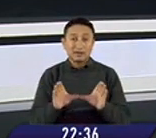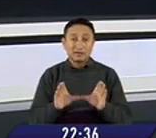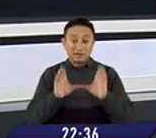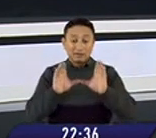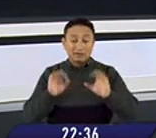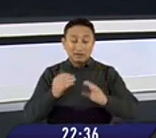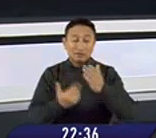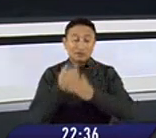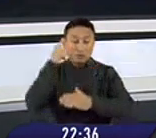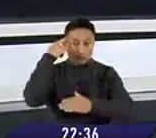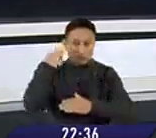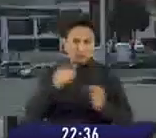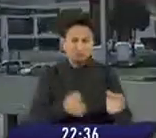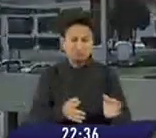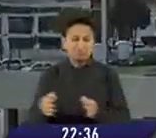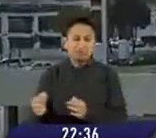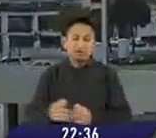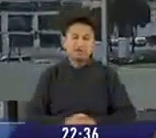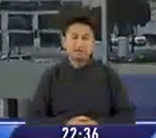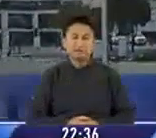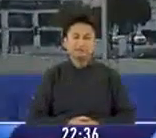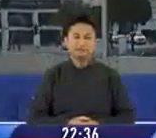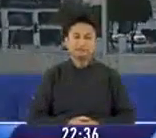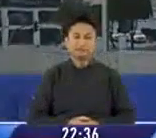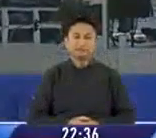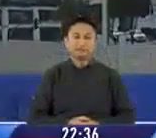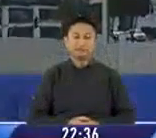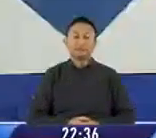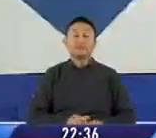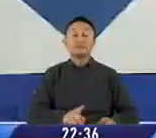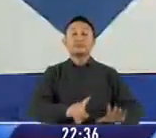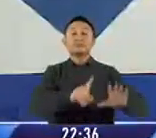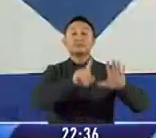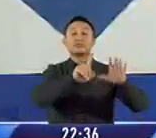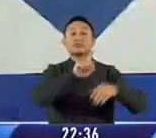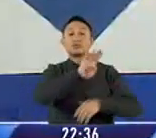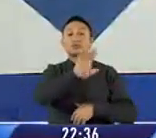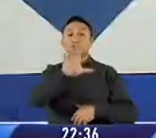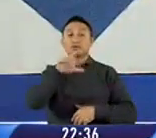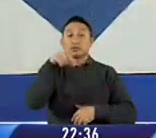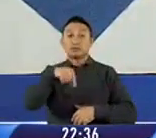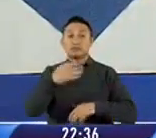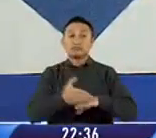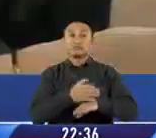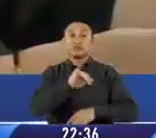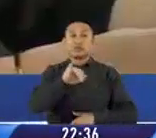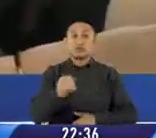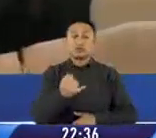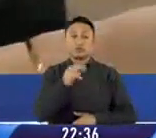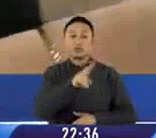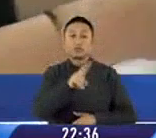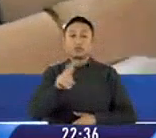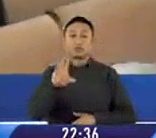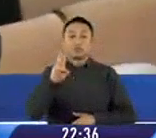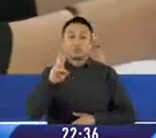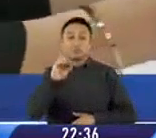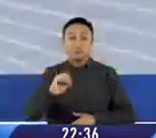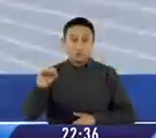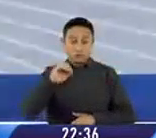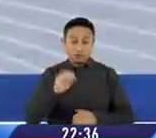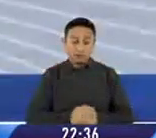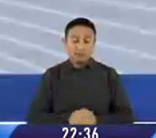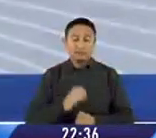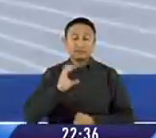posesión del nuevo gobierno. Fueron pasadas las 18 horas con 45 minutos del pasado jueves 26 de octubre que el Consejo